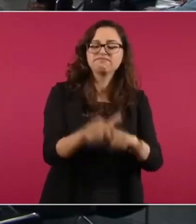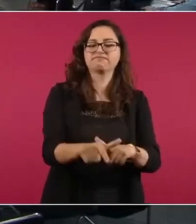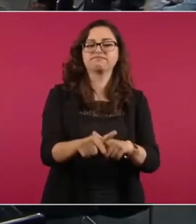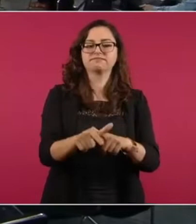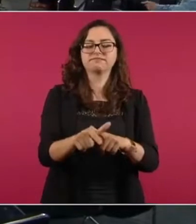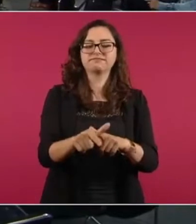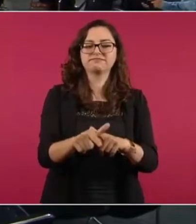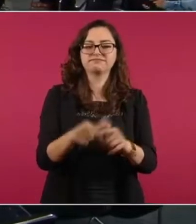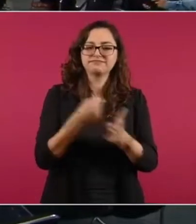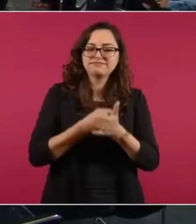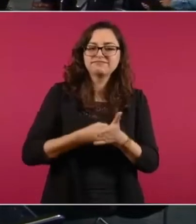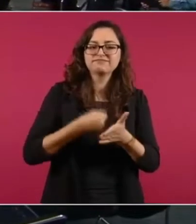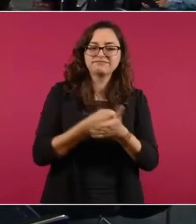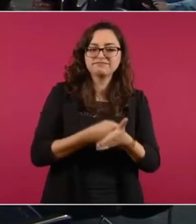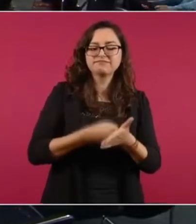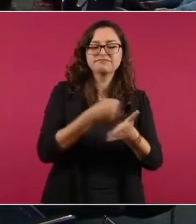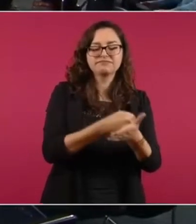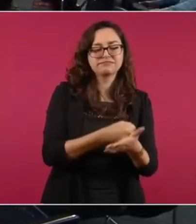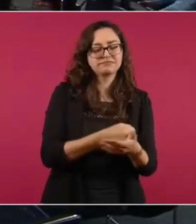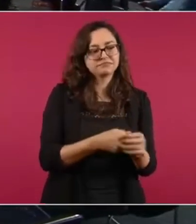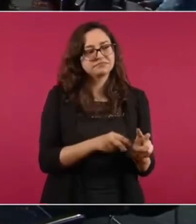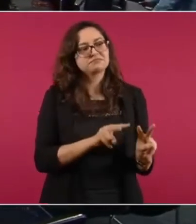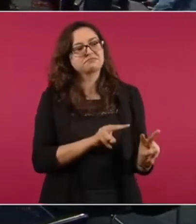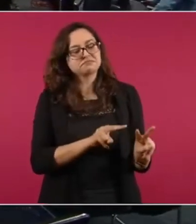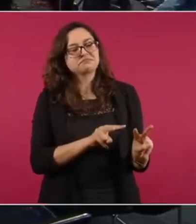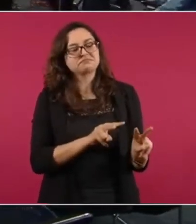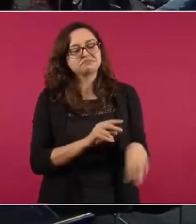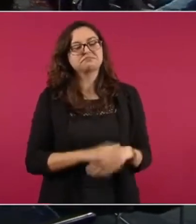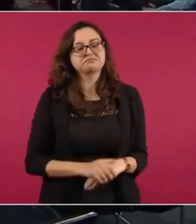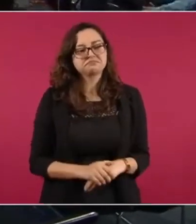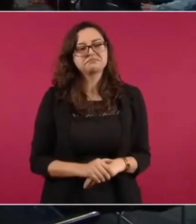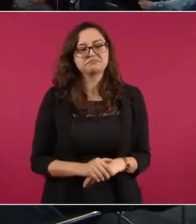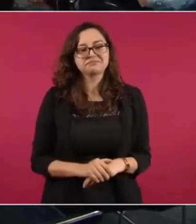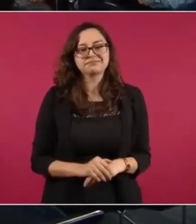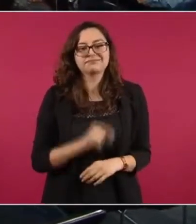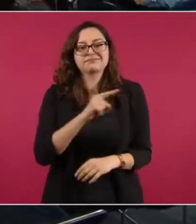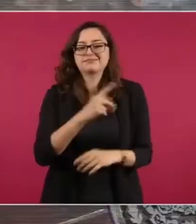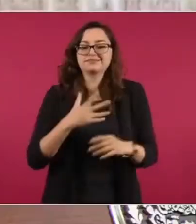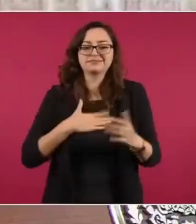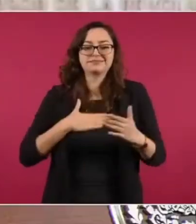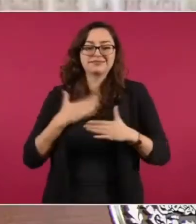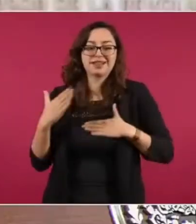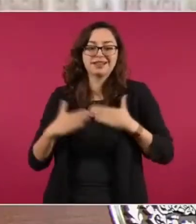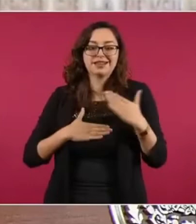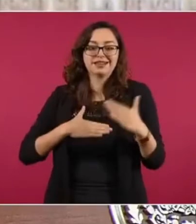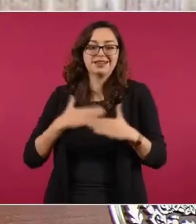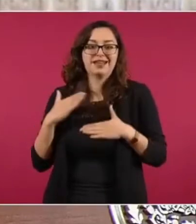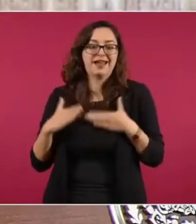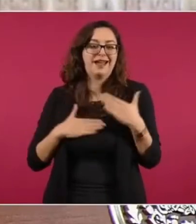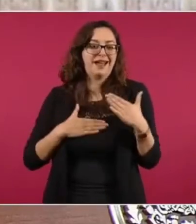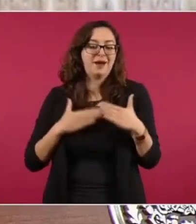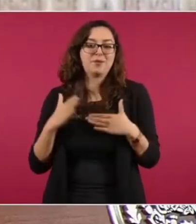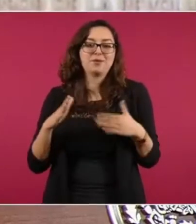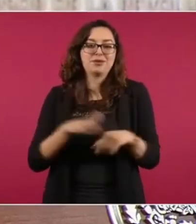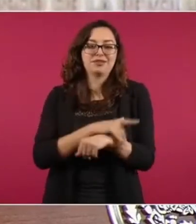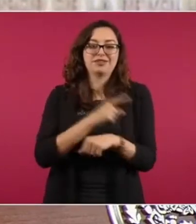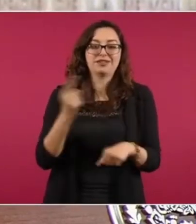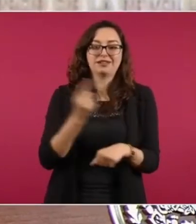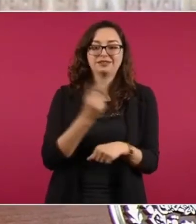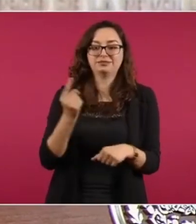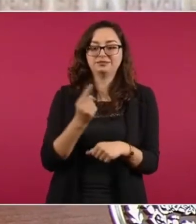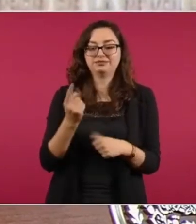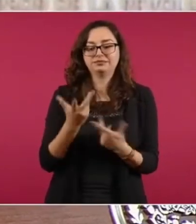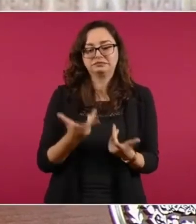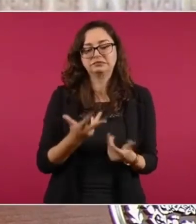y me transmitió también su alegría cuando le avisaron, porque